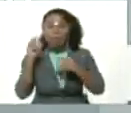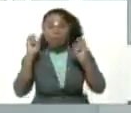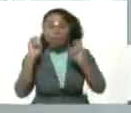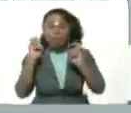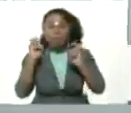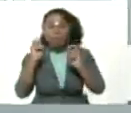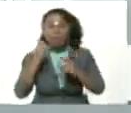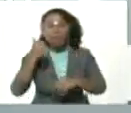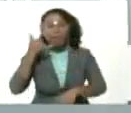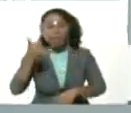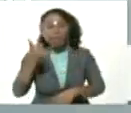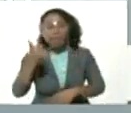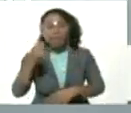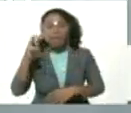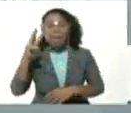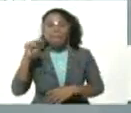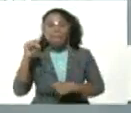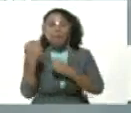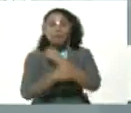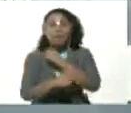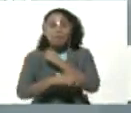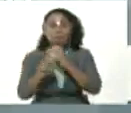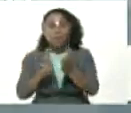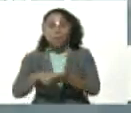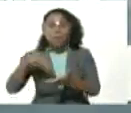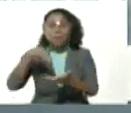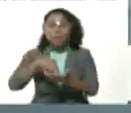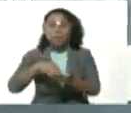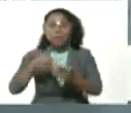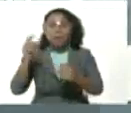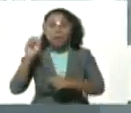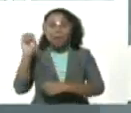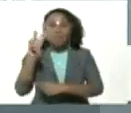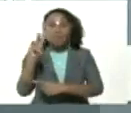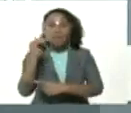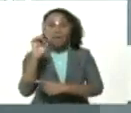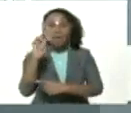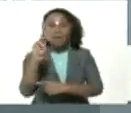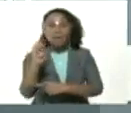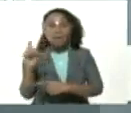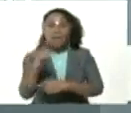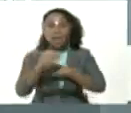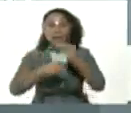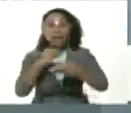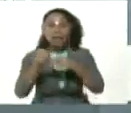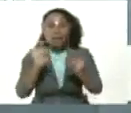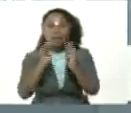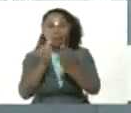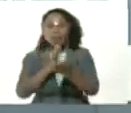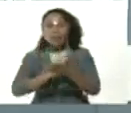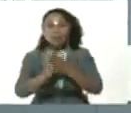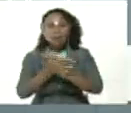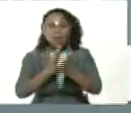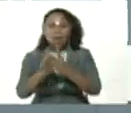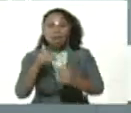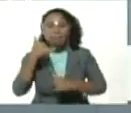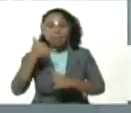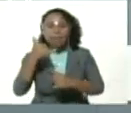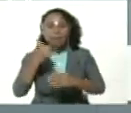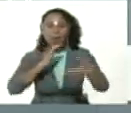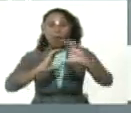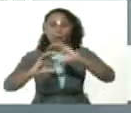de Movilnet, que logramos reactivar y levantar la señal para el Valle del Mocotíes, y ya las familias comienzan a reportarse con